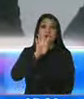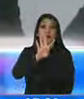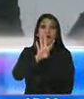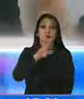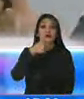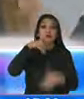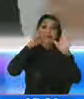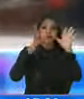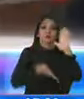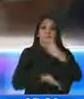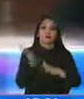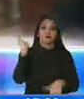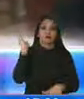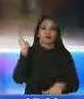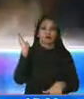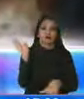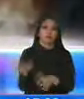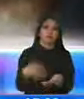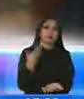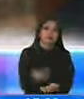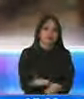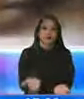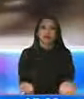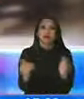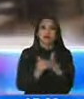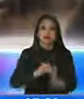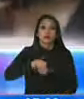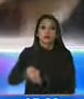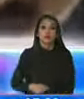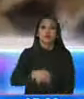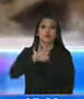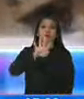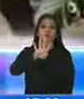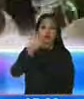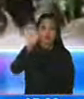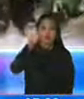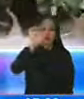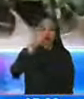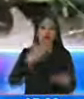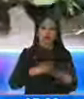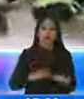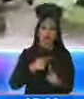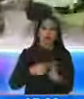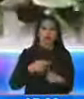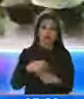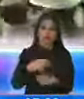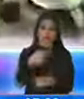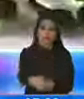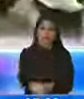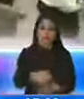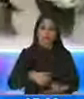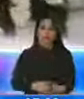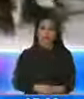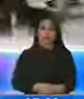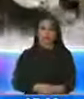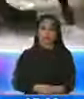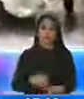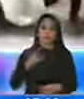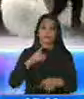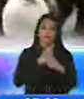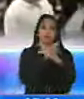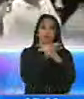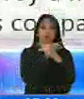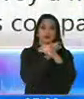4 de diciembre. Se espera su nuevo retorno para este jueves 4 de enero, un mes después. En su cuenta de